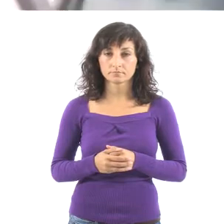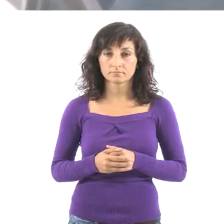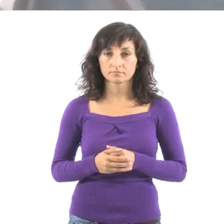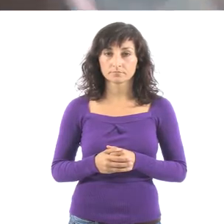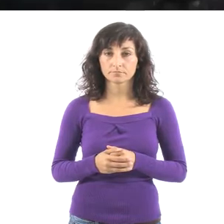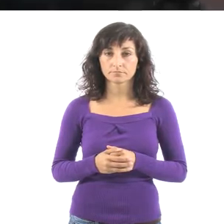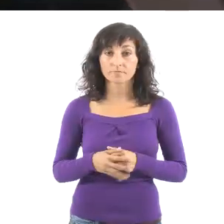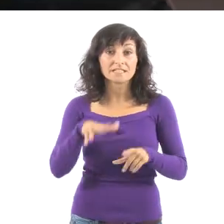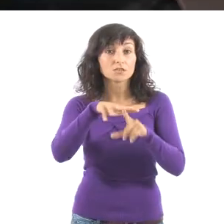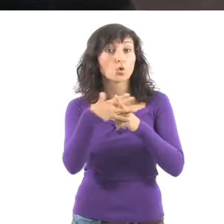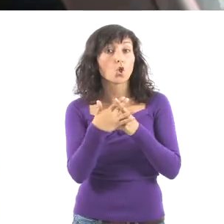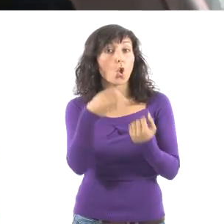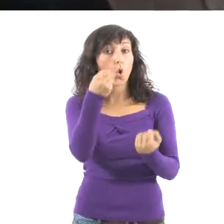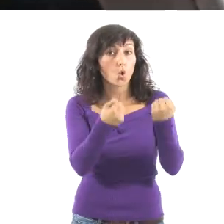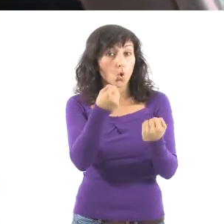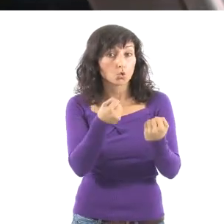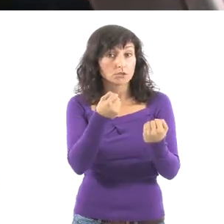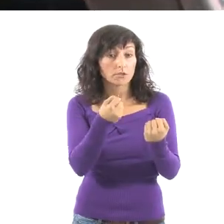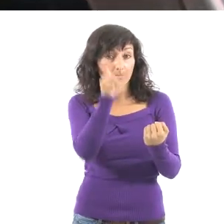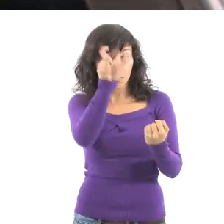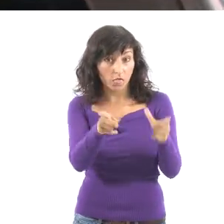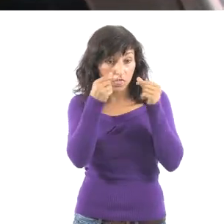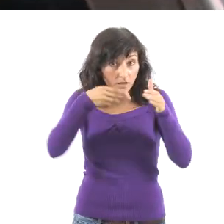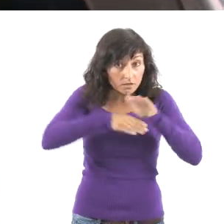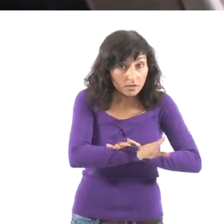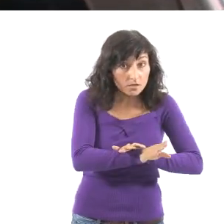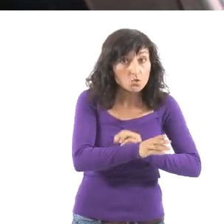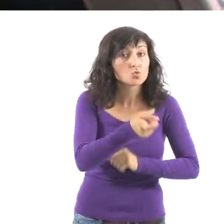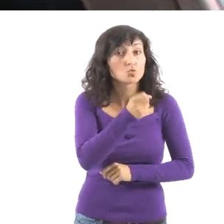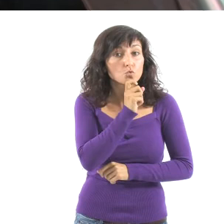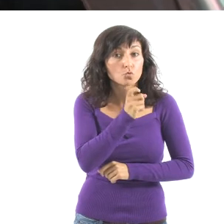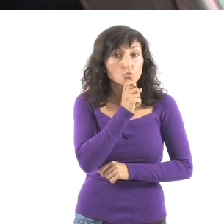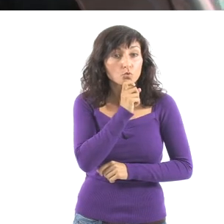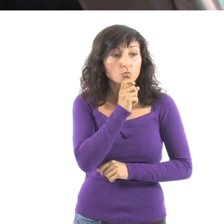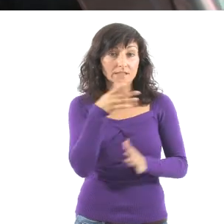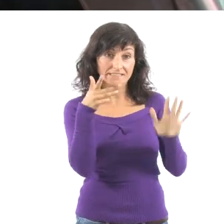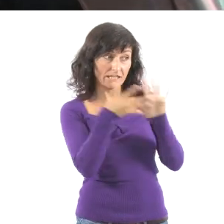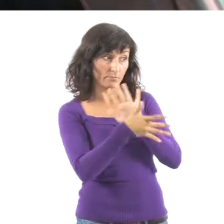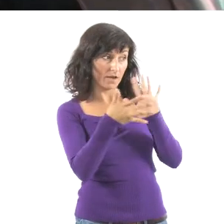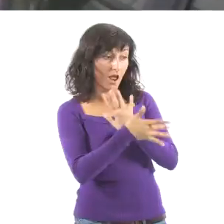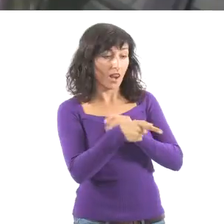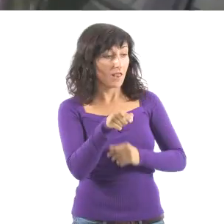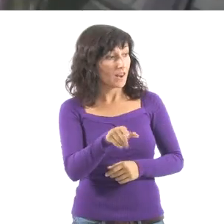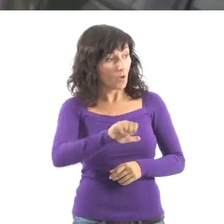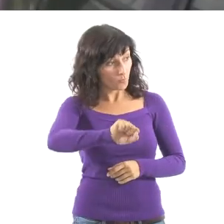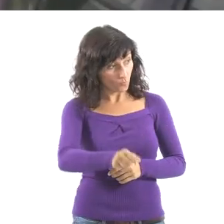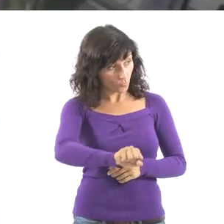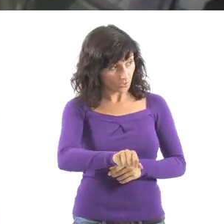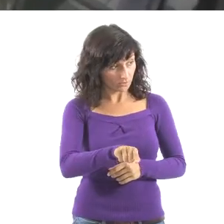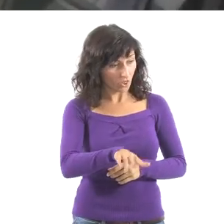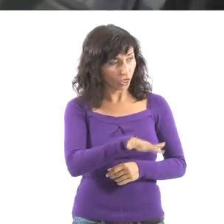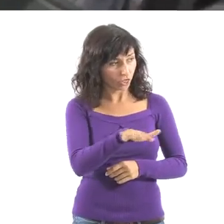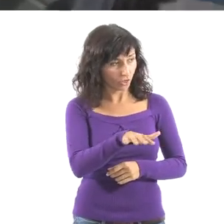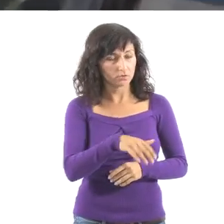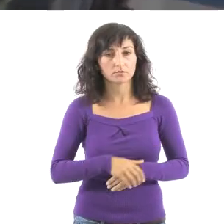Para facilitar el acceso de una persona deficiente visual a un vehículo, lo que hay que hacer es indicarle la posición de la empuñadura de la puerta.